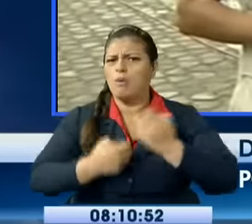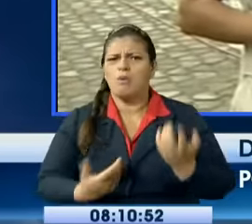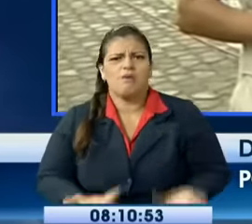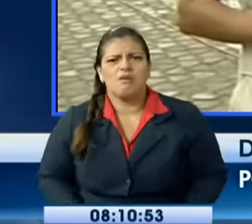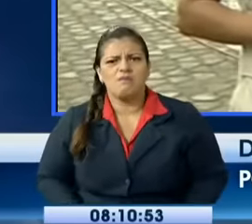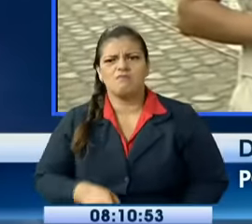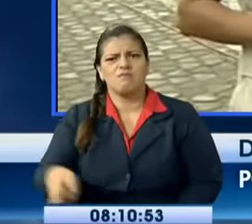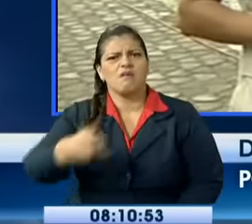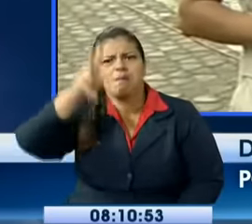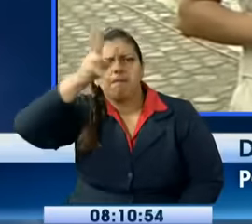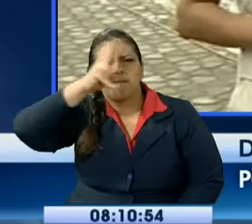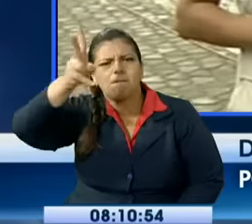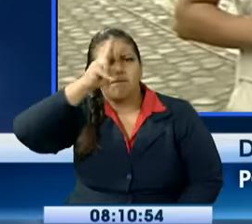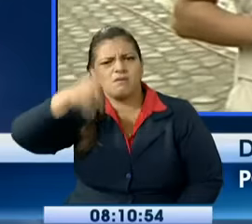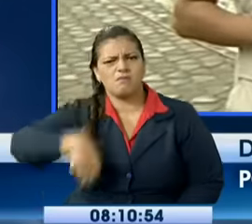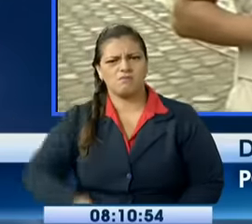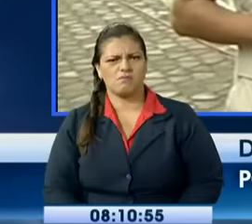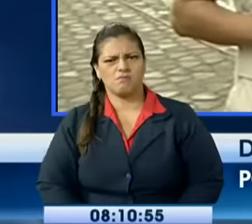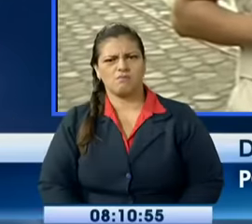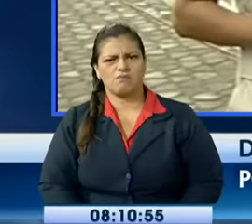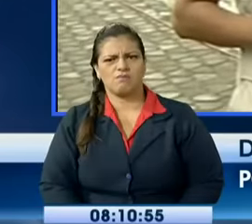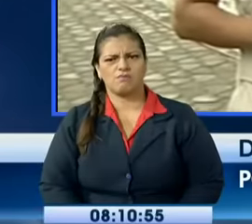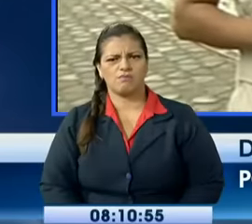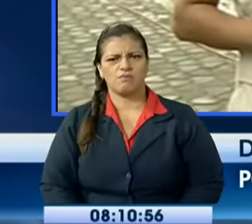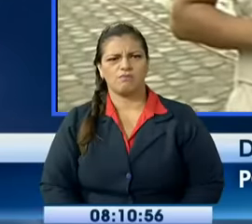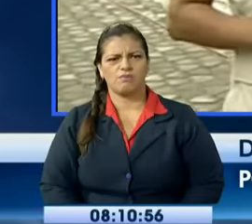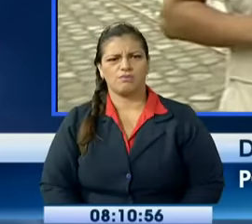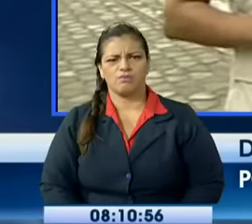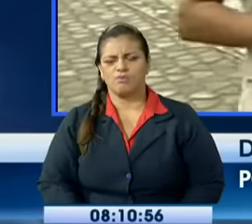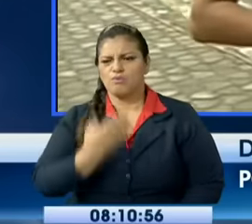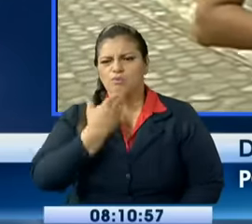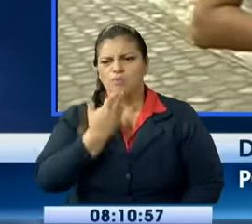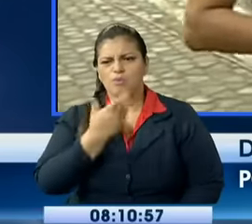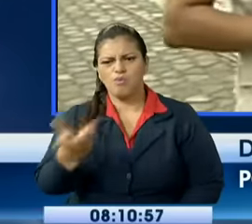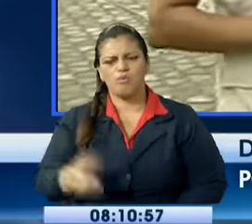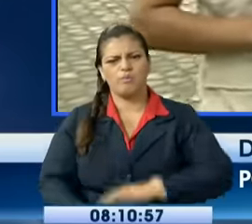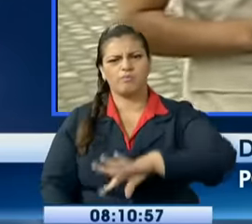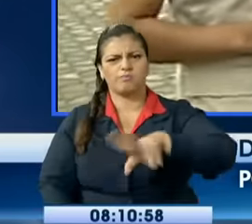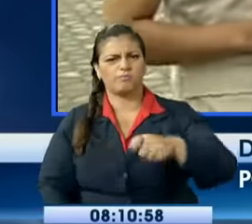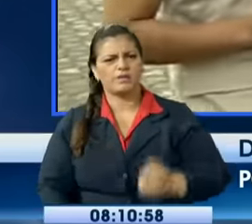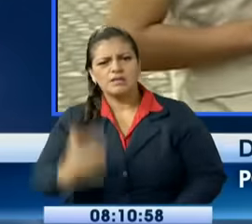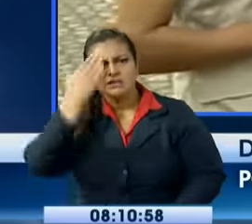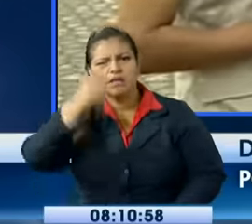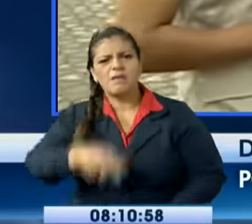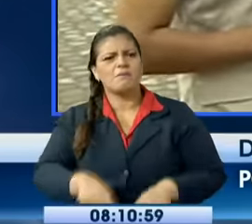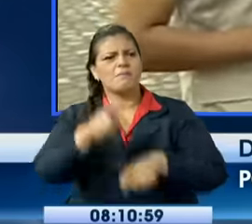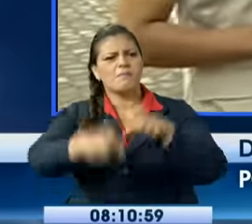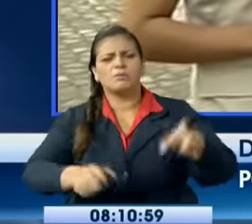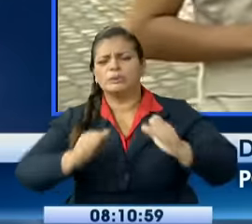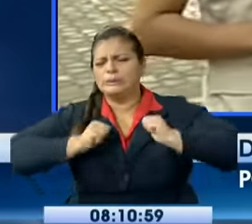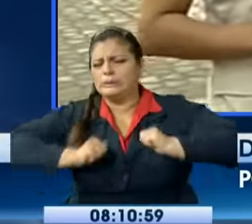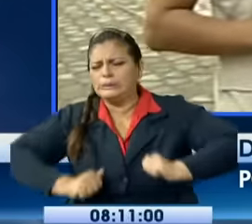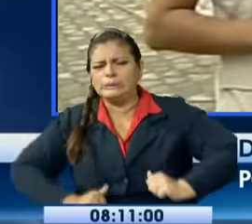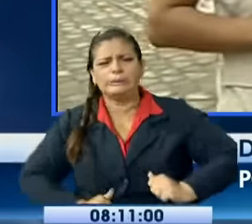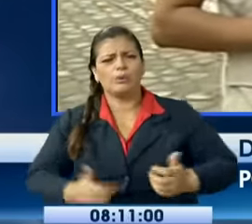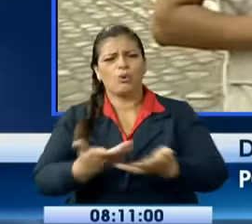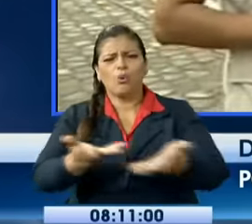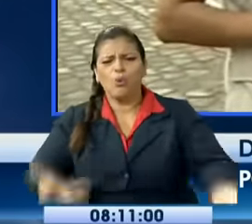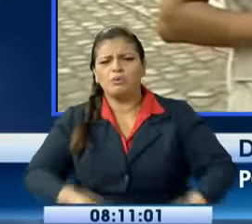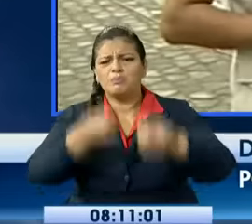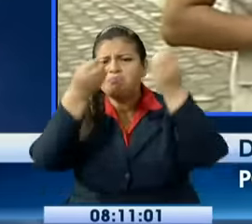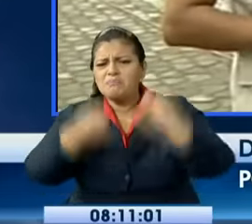pueblo. Enemigos de su propia gente. Es legalmente, realmente inconcebible. ¿Cómo es posible que sabiendo en las condiciones que se encuentran